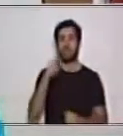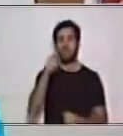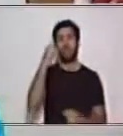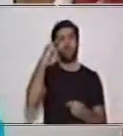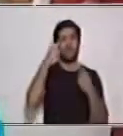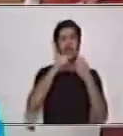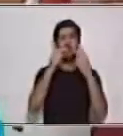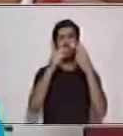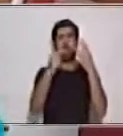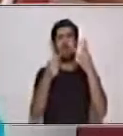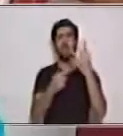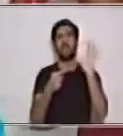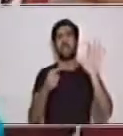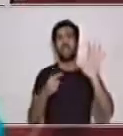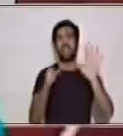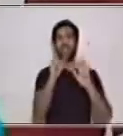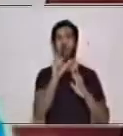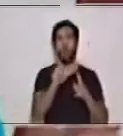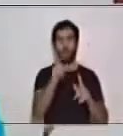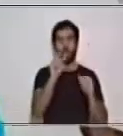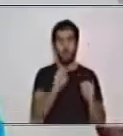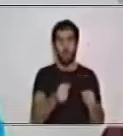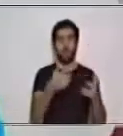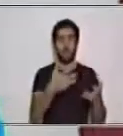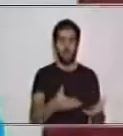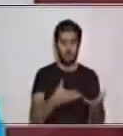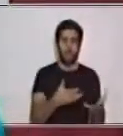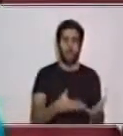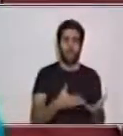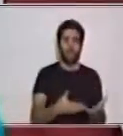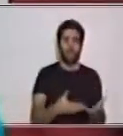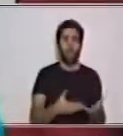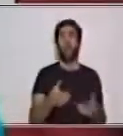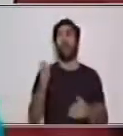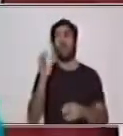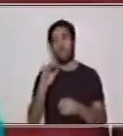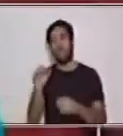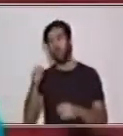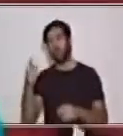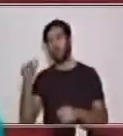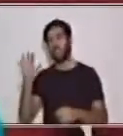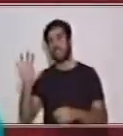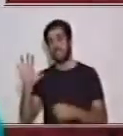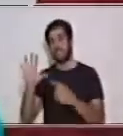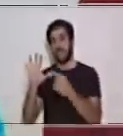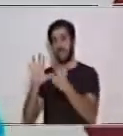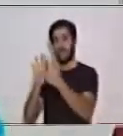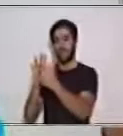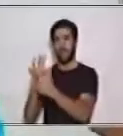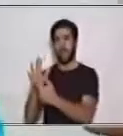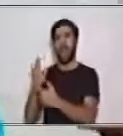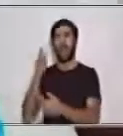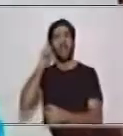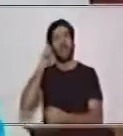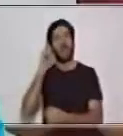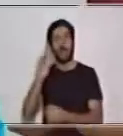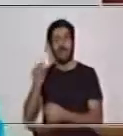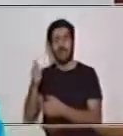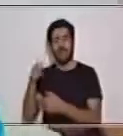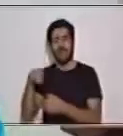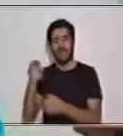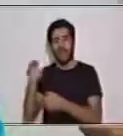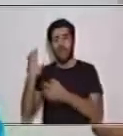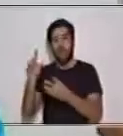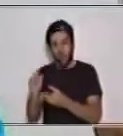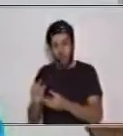gramos y 5 objetos para poder medir en kilogramos. Entonces, eso sí definitivamente ya te queda a ti para que lo